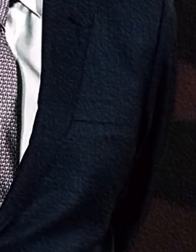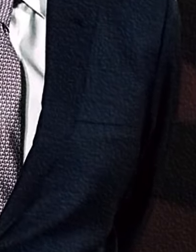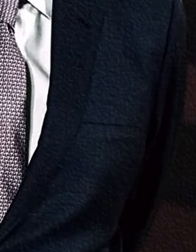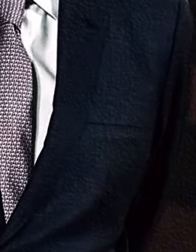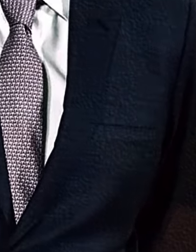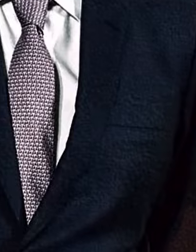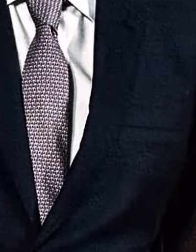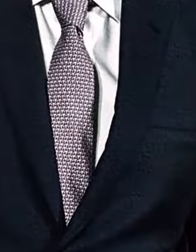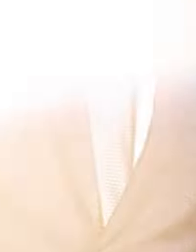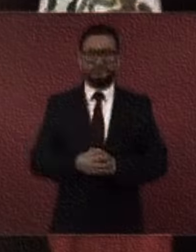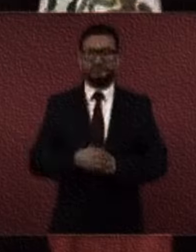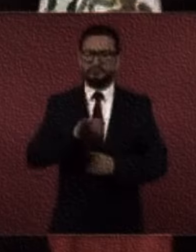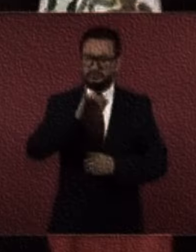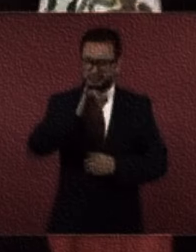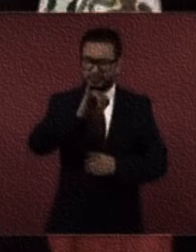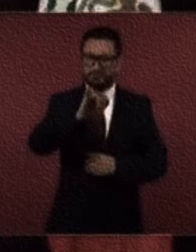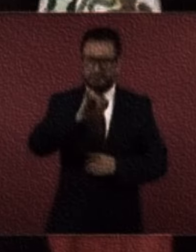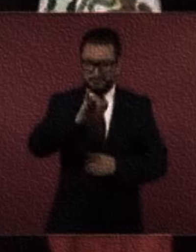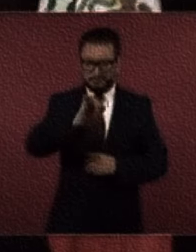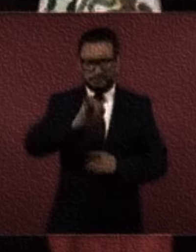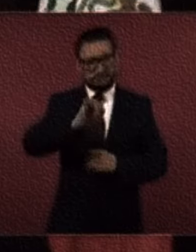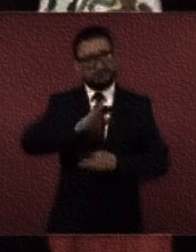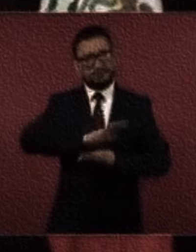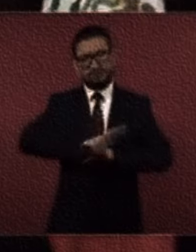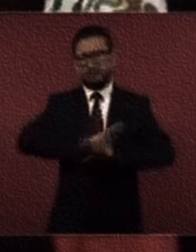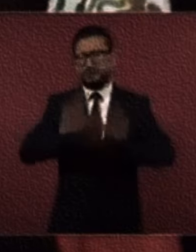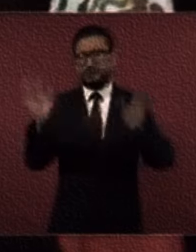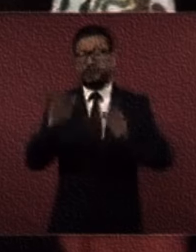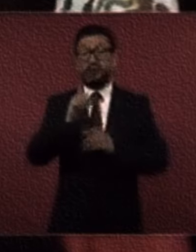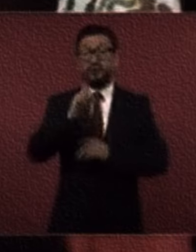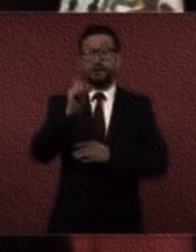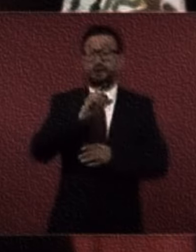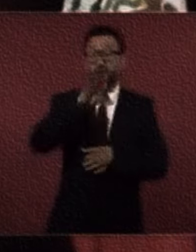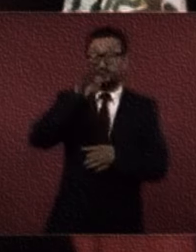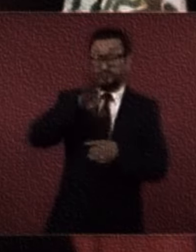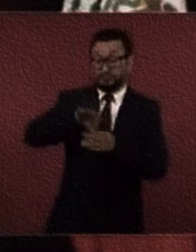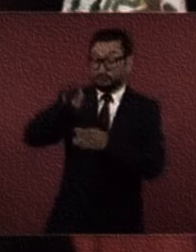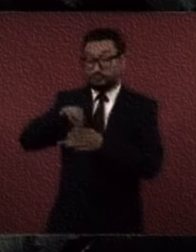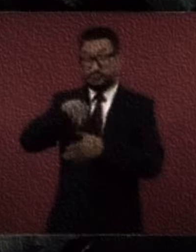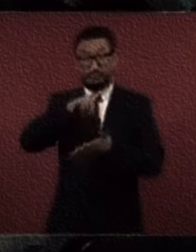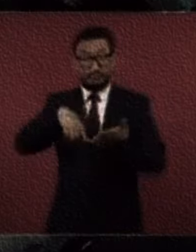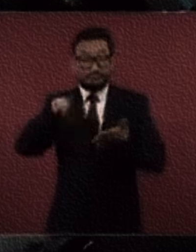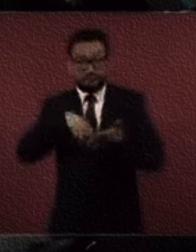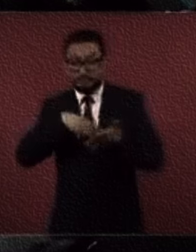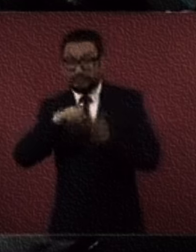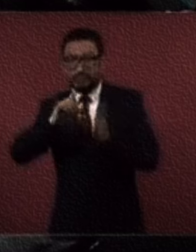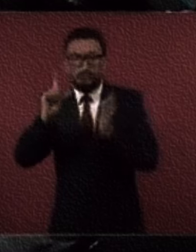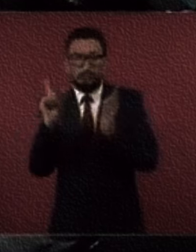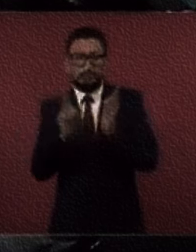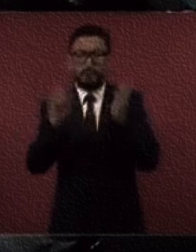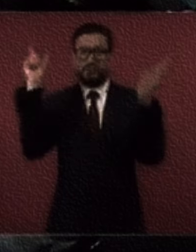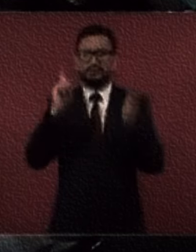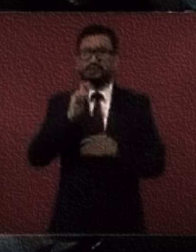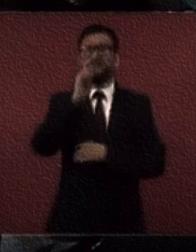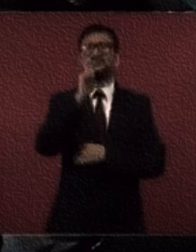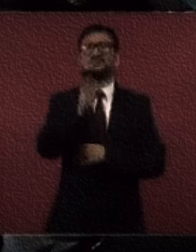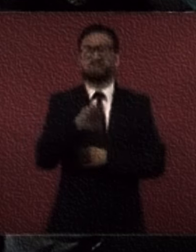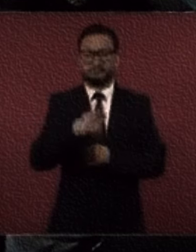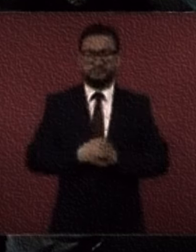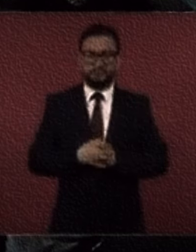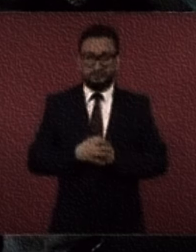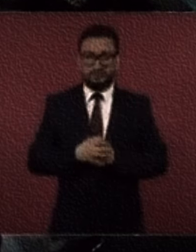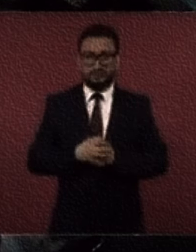de la entrega-recepción. Ponernos de acuerdo, la voy a invitar para ir juntos, no se va a poder a todo el país, pero algunas regiones,